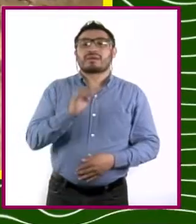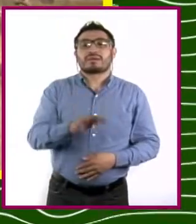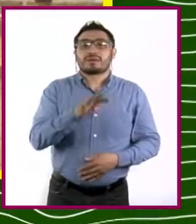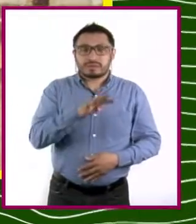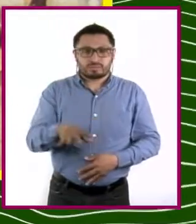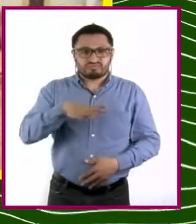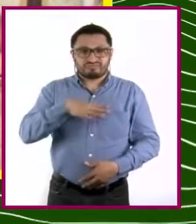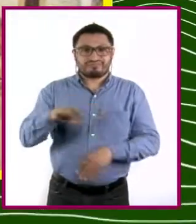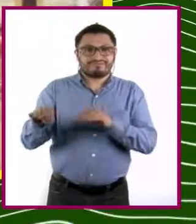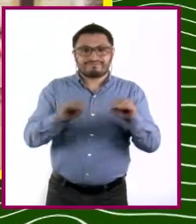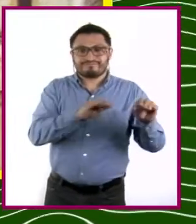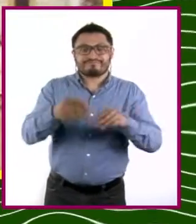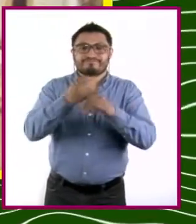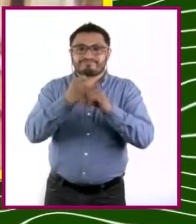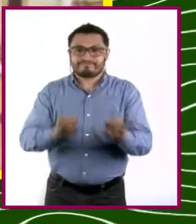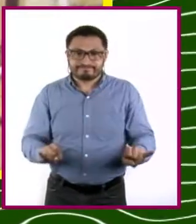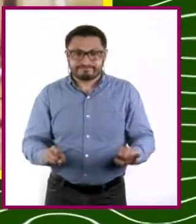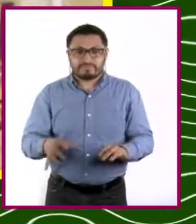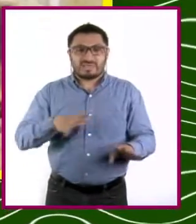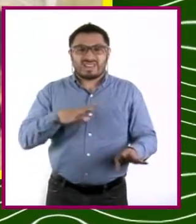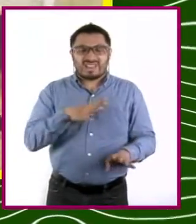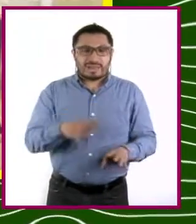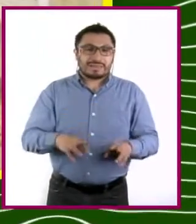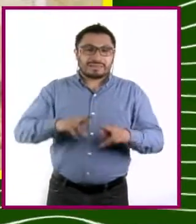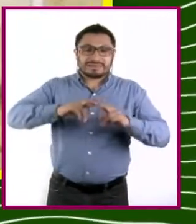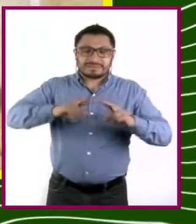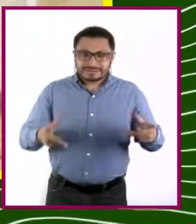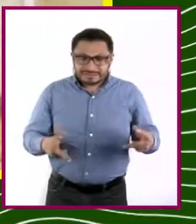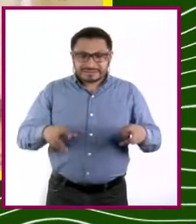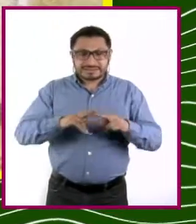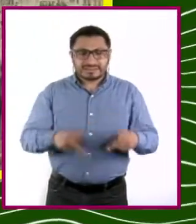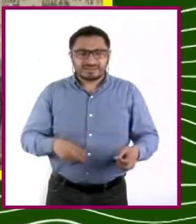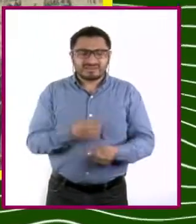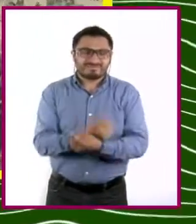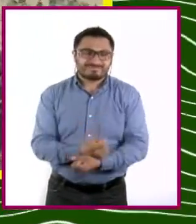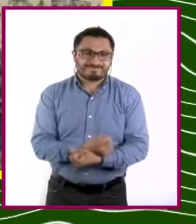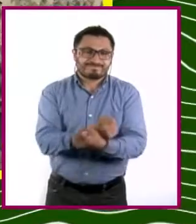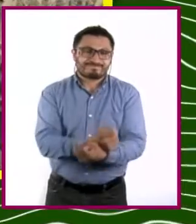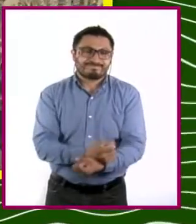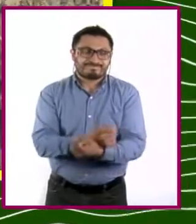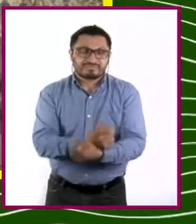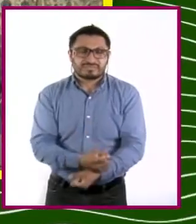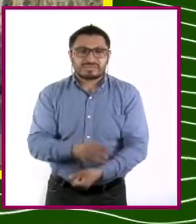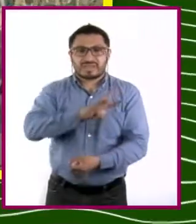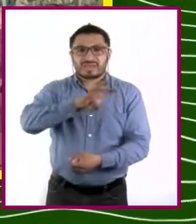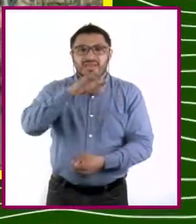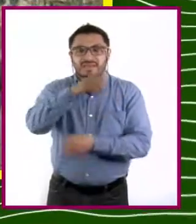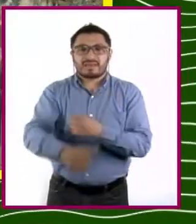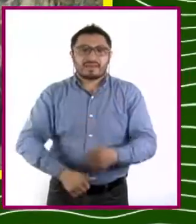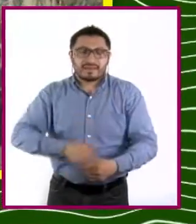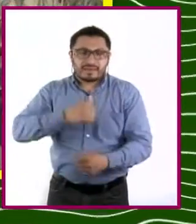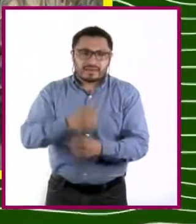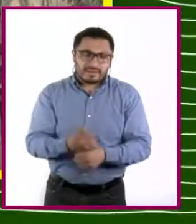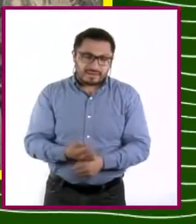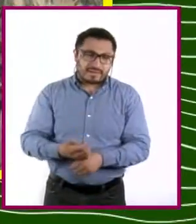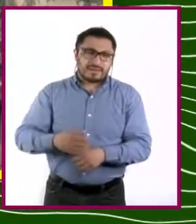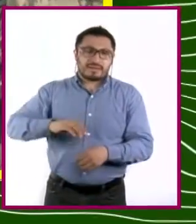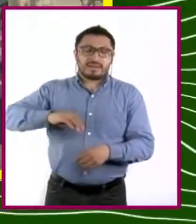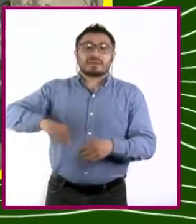el movimiento de independencia, se rompieron los amarres que durante prácticamente 3 siglos habían sostenido al